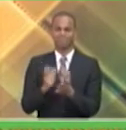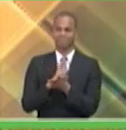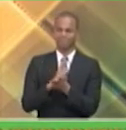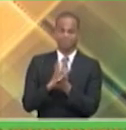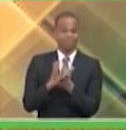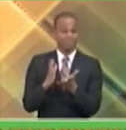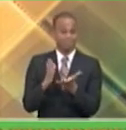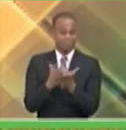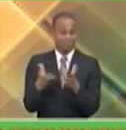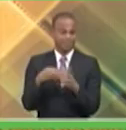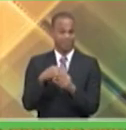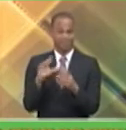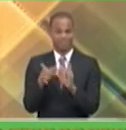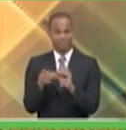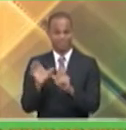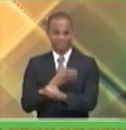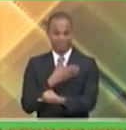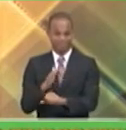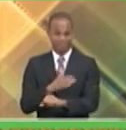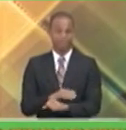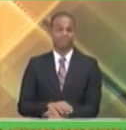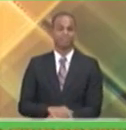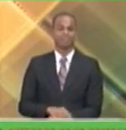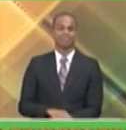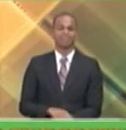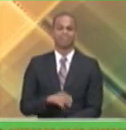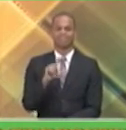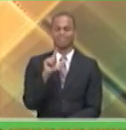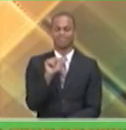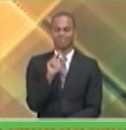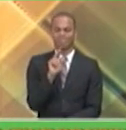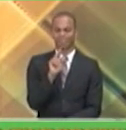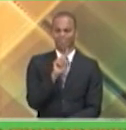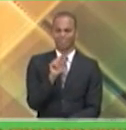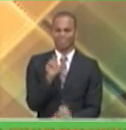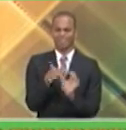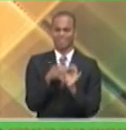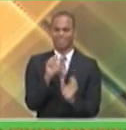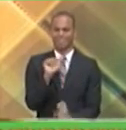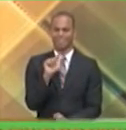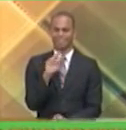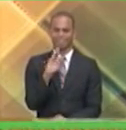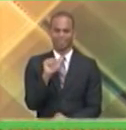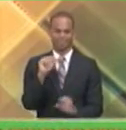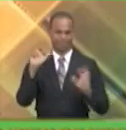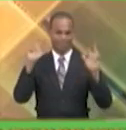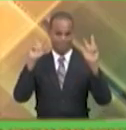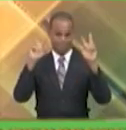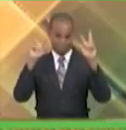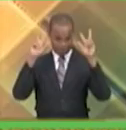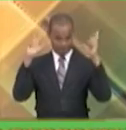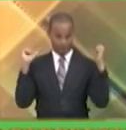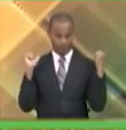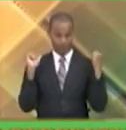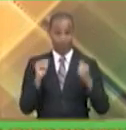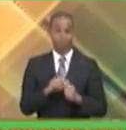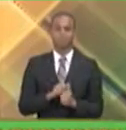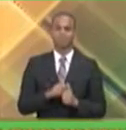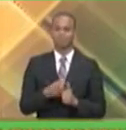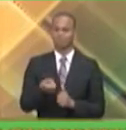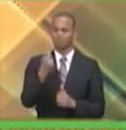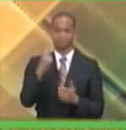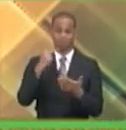de Música, ¿verdad? De Luz del Alba, allá en Villa Altagracia. Uno de